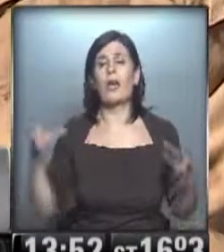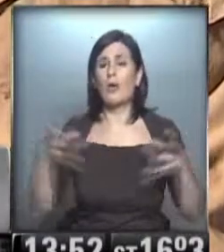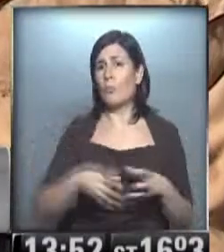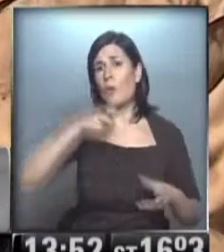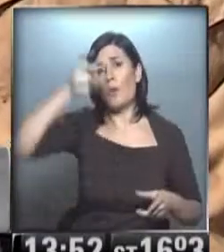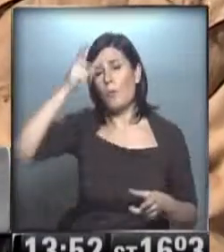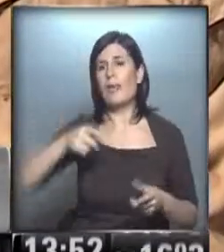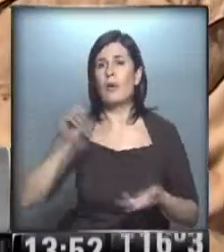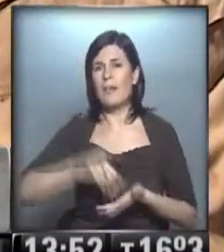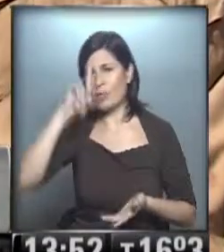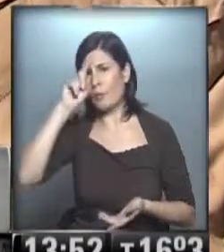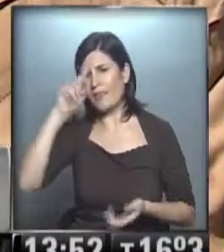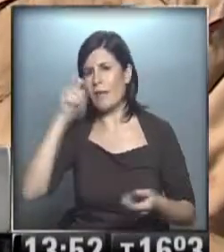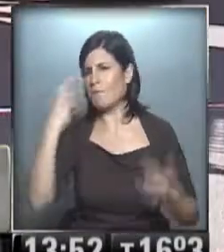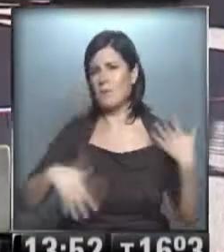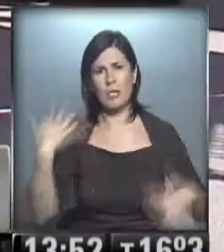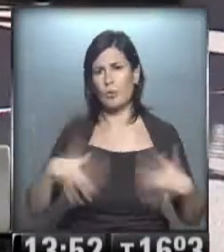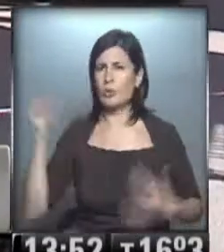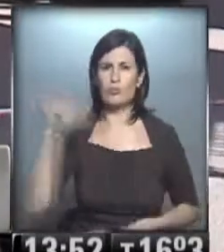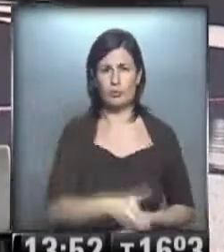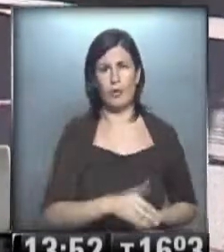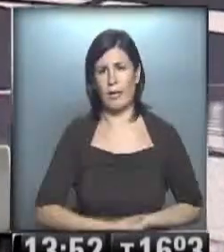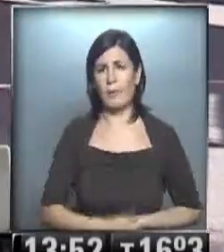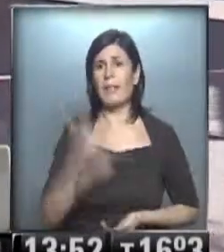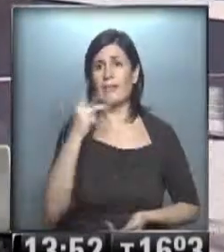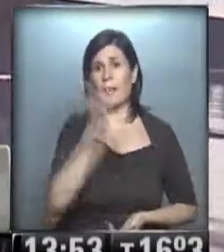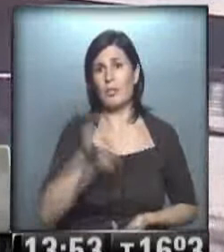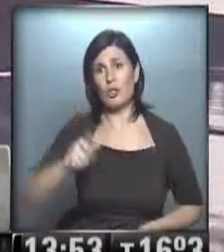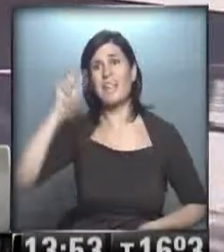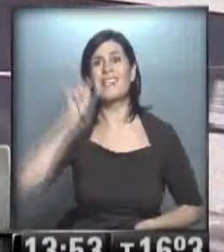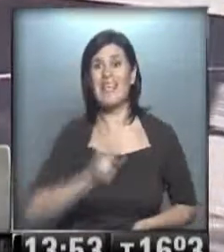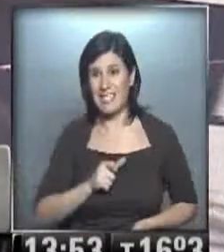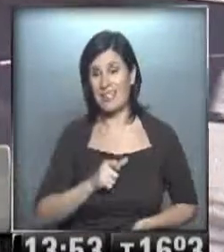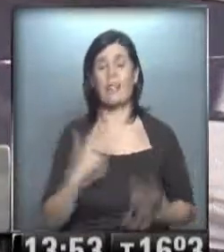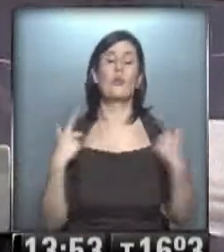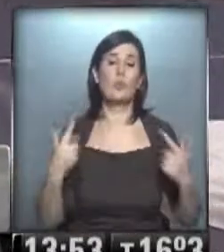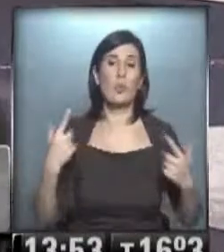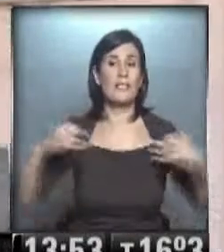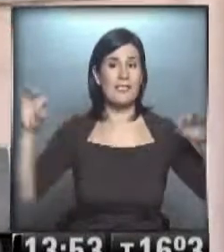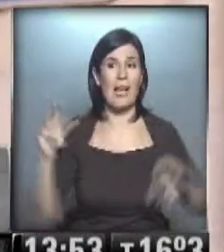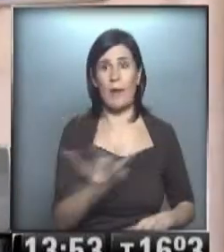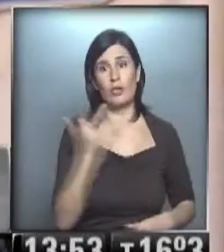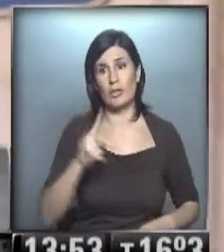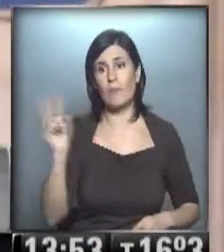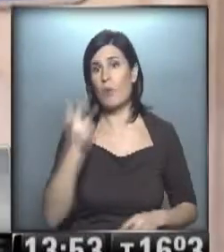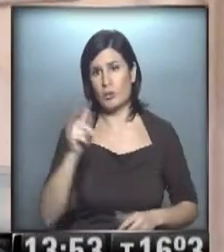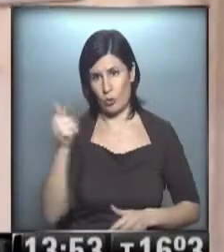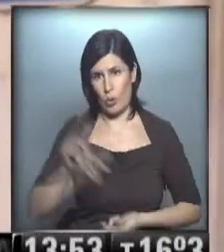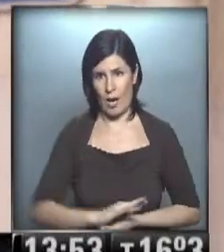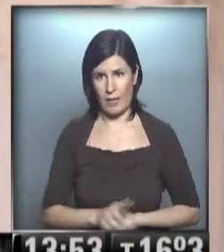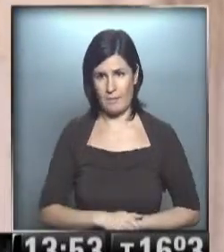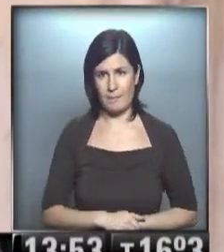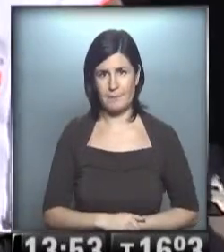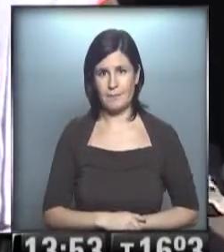same para hacerse cargo de la situación decimos tres personas resultaron heridas afortunadamente ninguna de ellas de gravedad